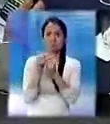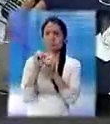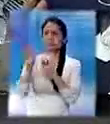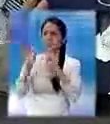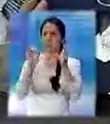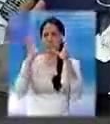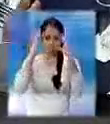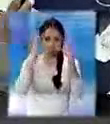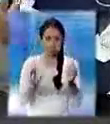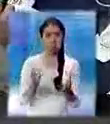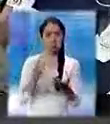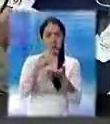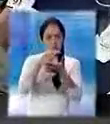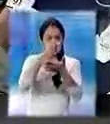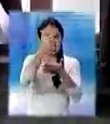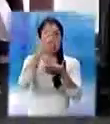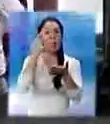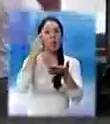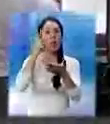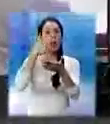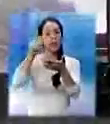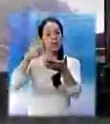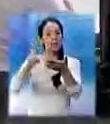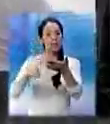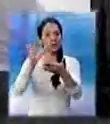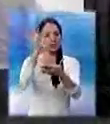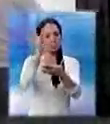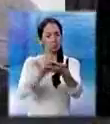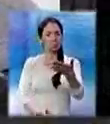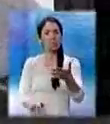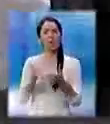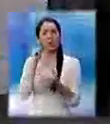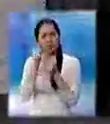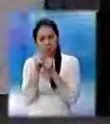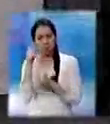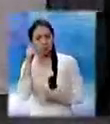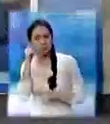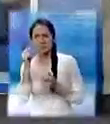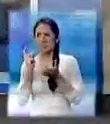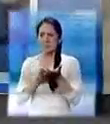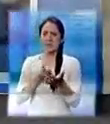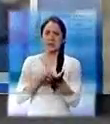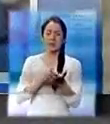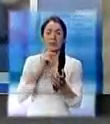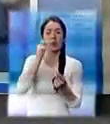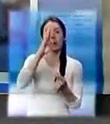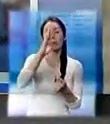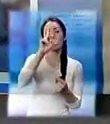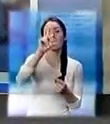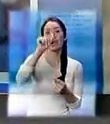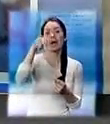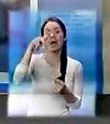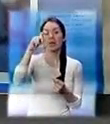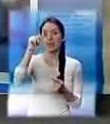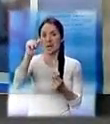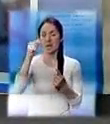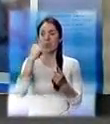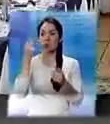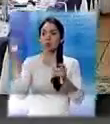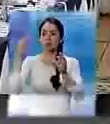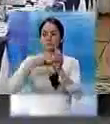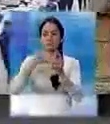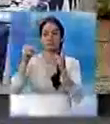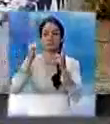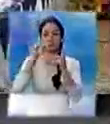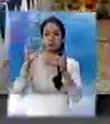los nombres en el listado de participantes, así como hablando por teléfono de un mismo celular. Blanca Aida Stalin formó parte de la nómina